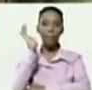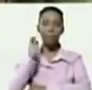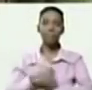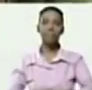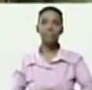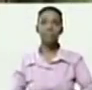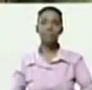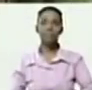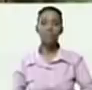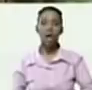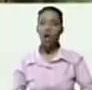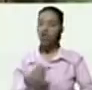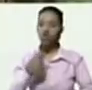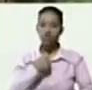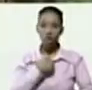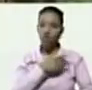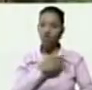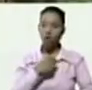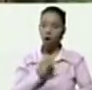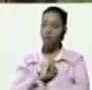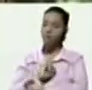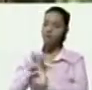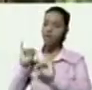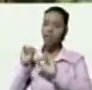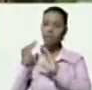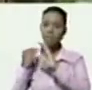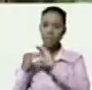no concluiré mi mensaje.